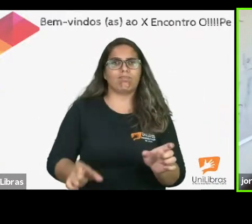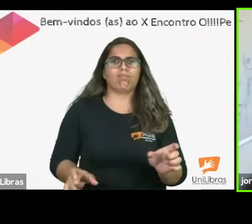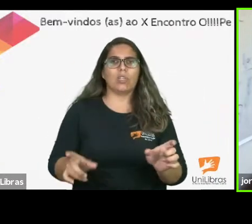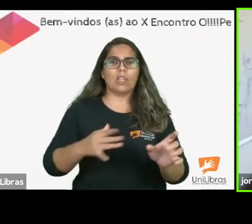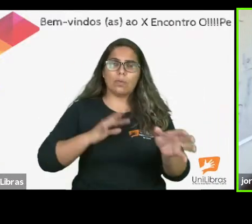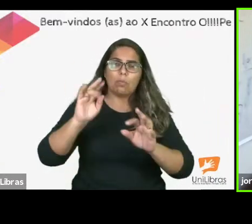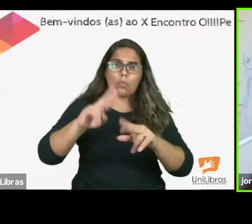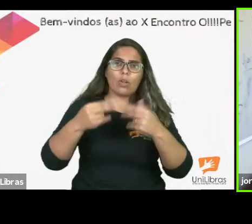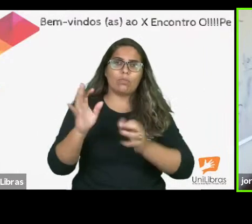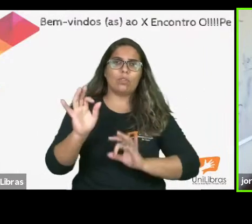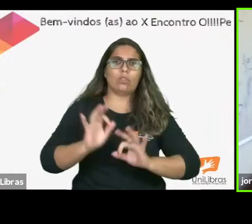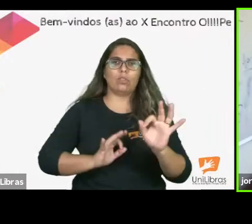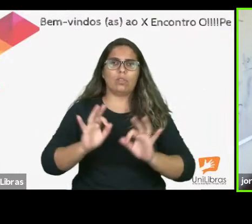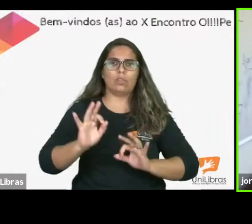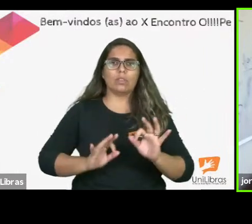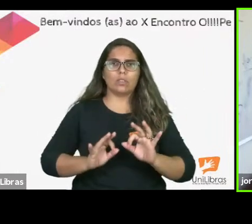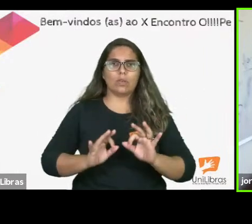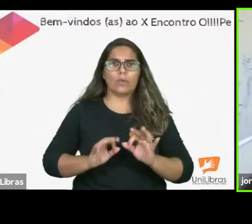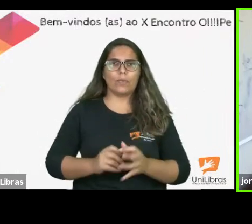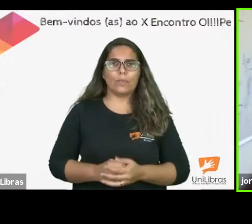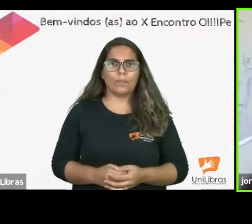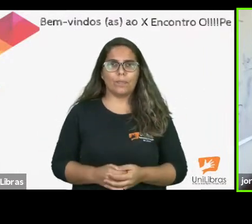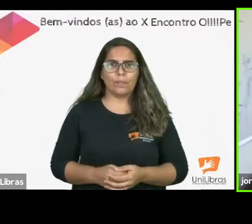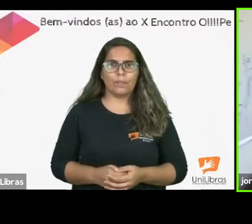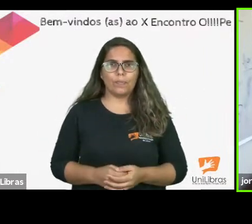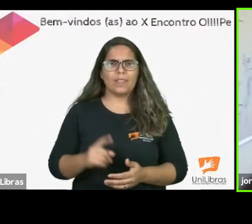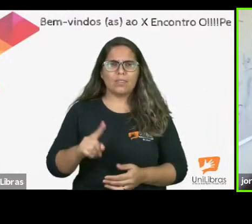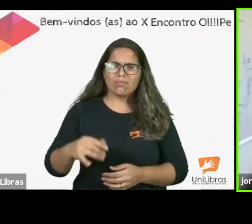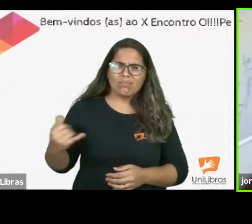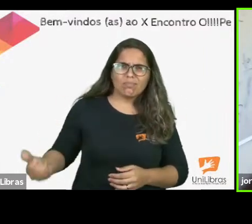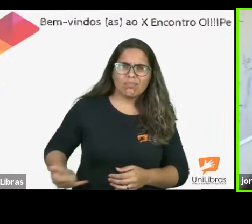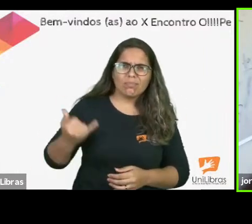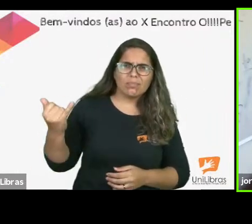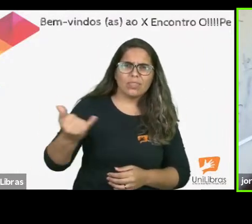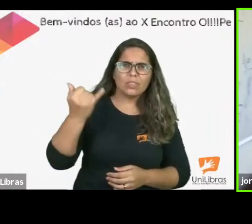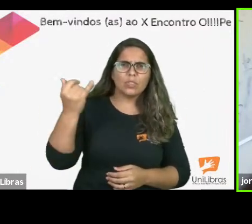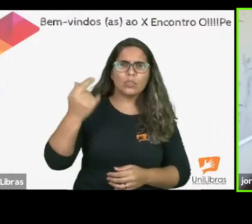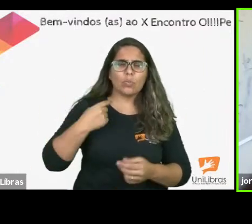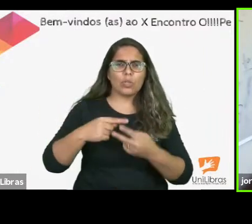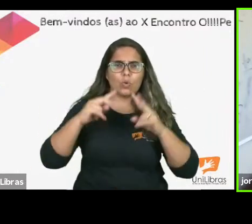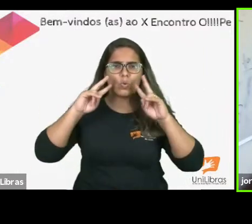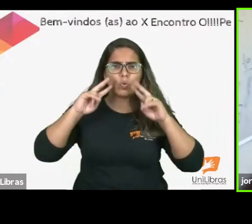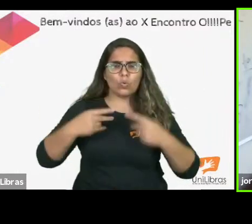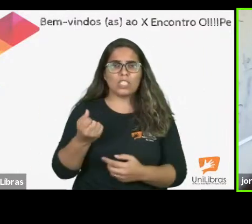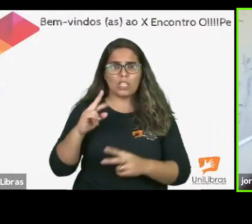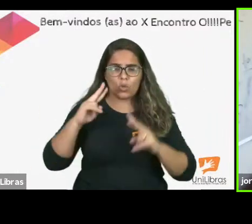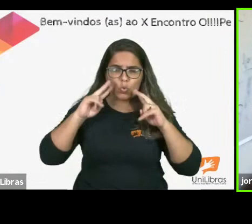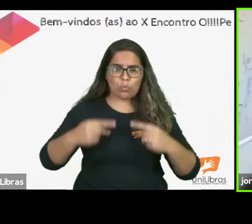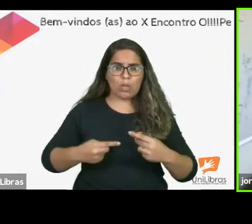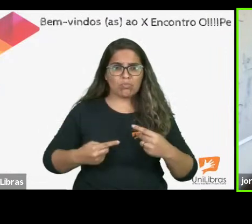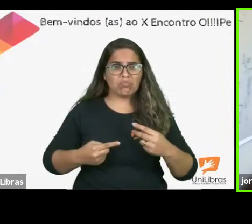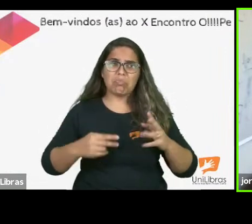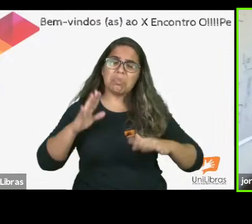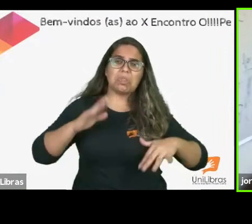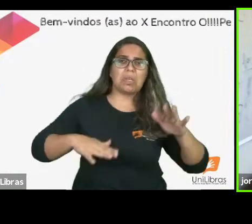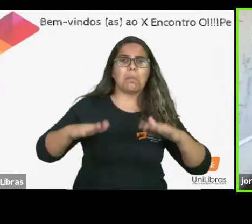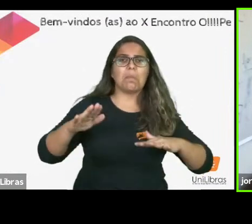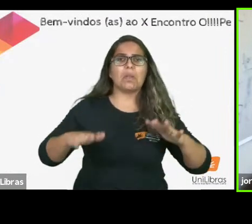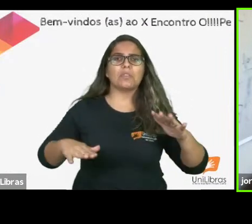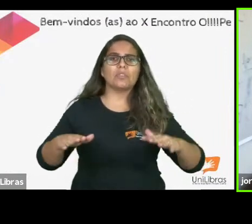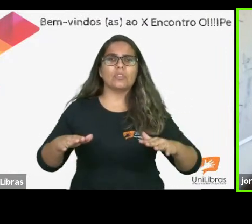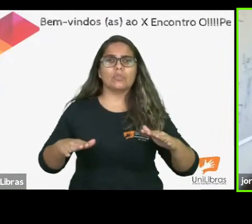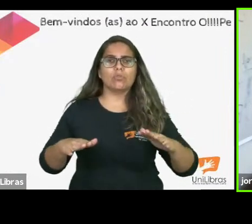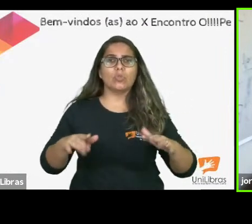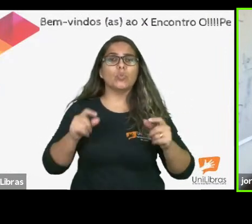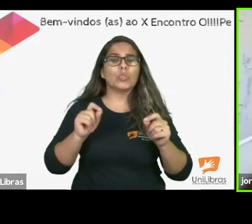organización. Eso es inevitable que ocurra. ¿Será bueno o será malo? No lo sé. Depende. Depende de qué sea lo que se